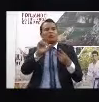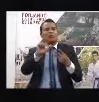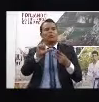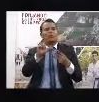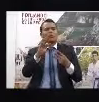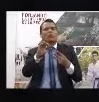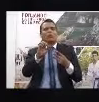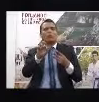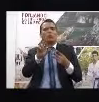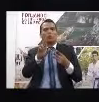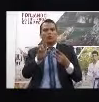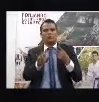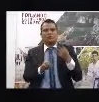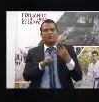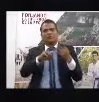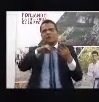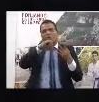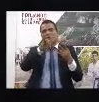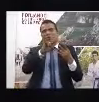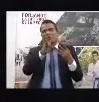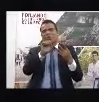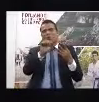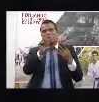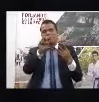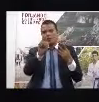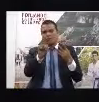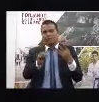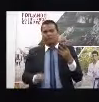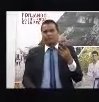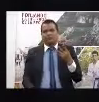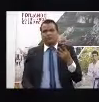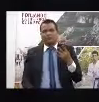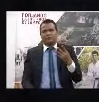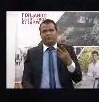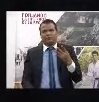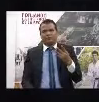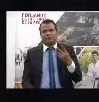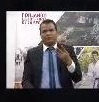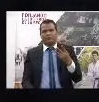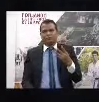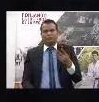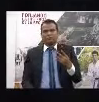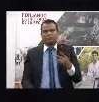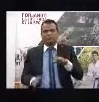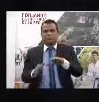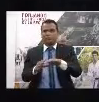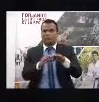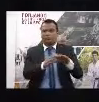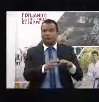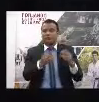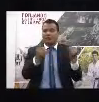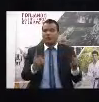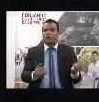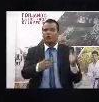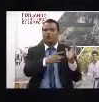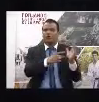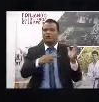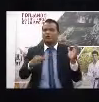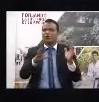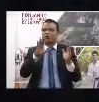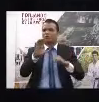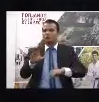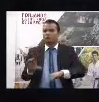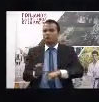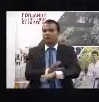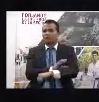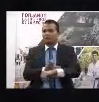Moreno, Juan José Palomeque Reyes. Continuamos con los tecnólogos y tecnólogas en sistemas de